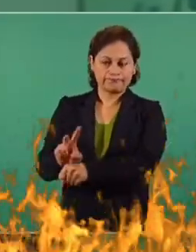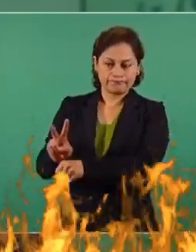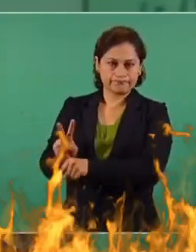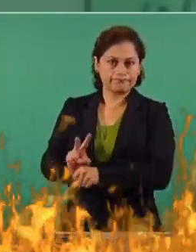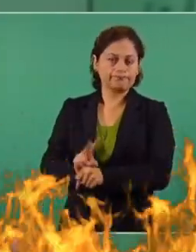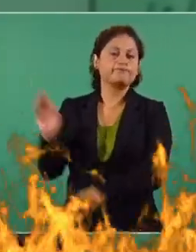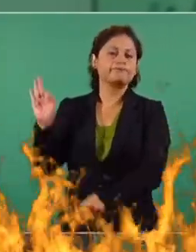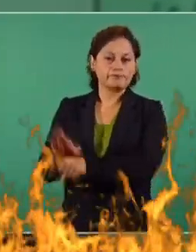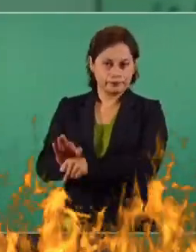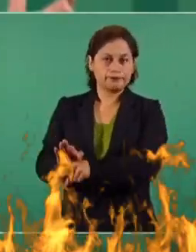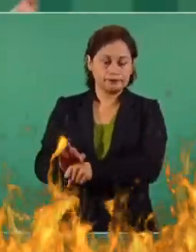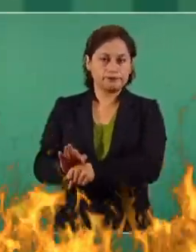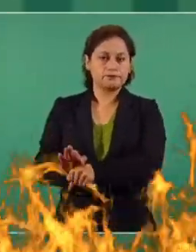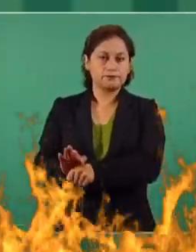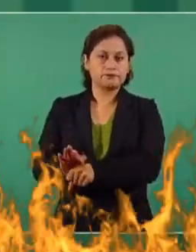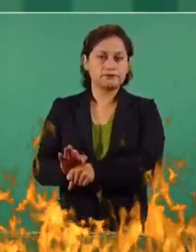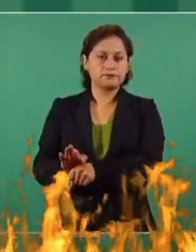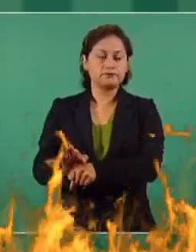porque